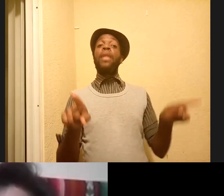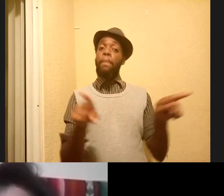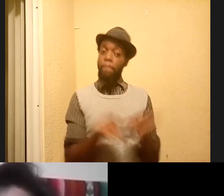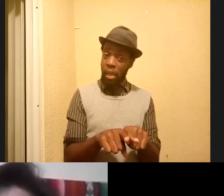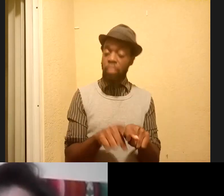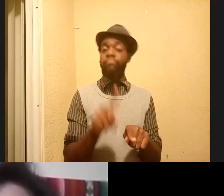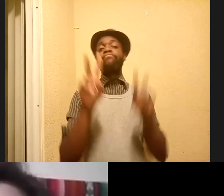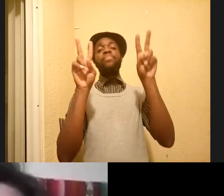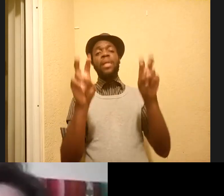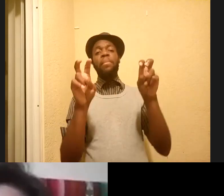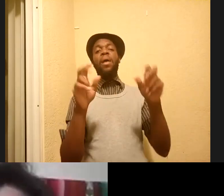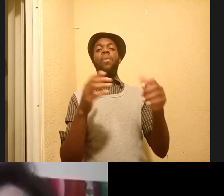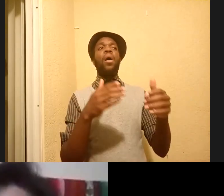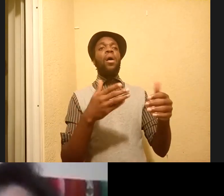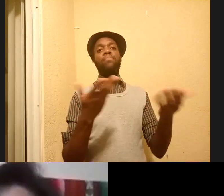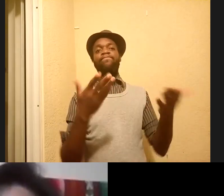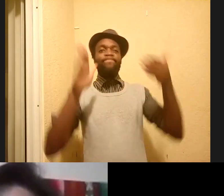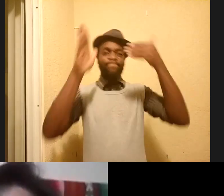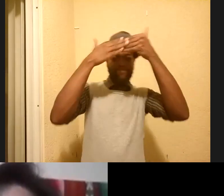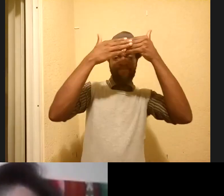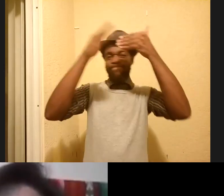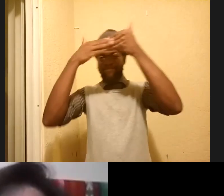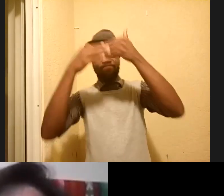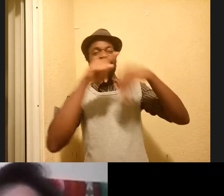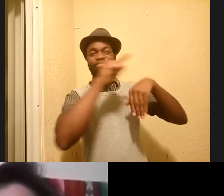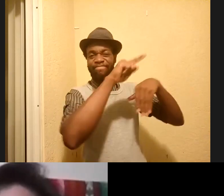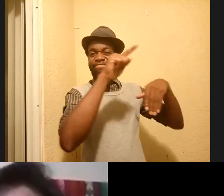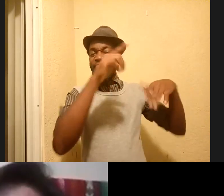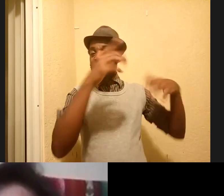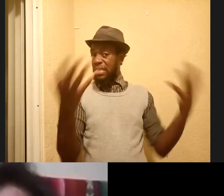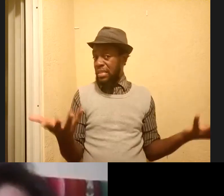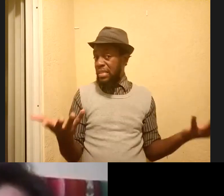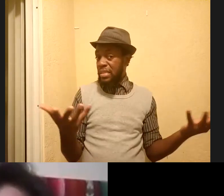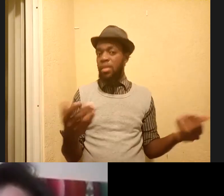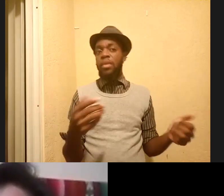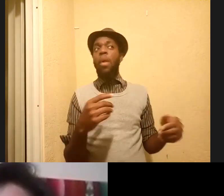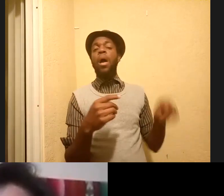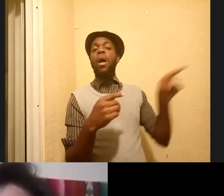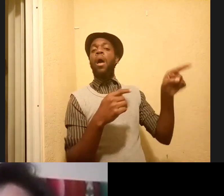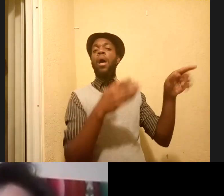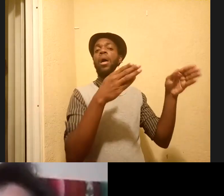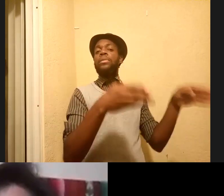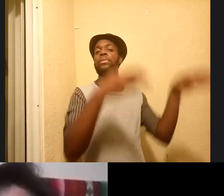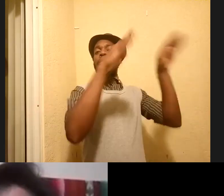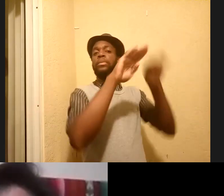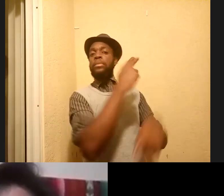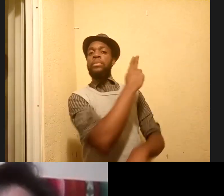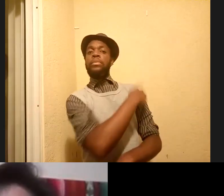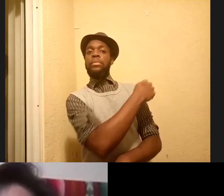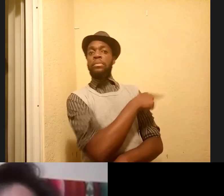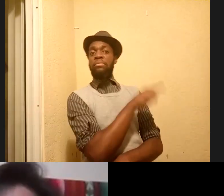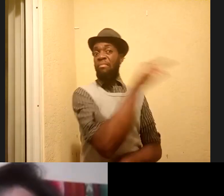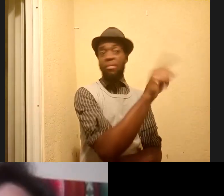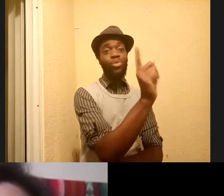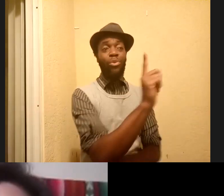nosotros estamos relacionados atraviesan el conjunto de toda la sociedad y a nivel de todos los entornos.